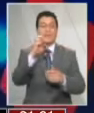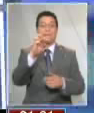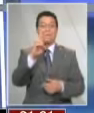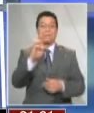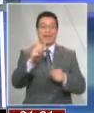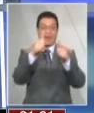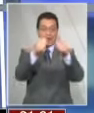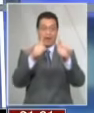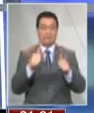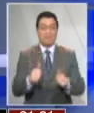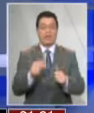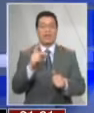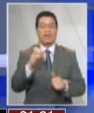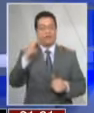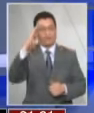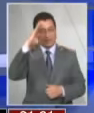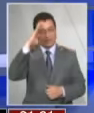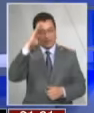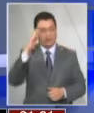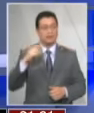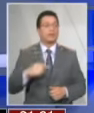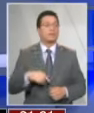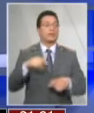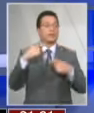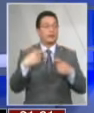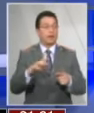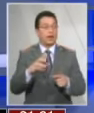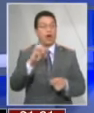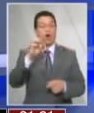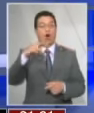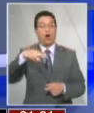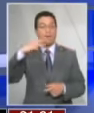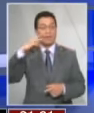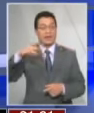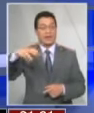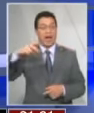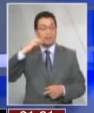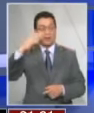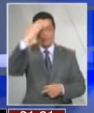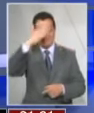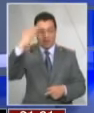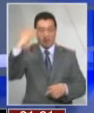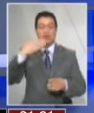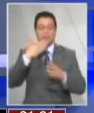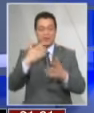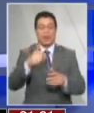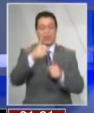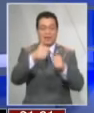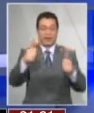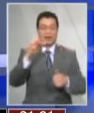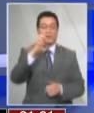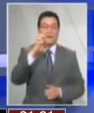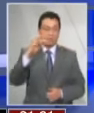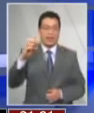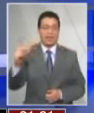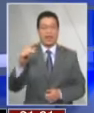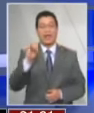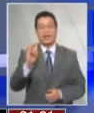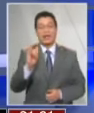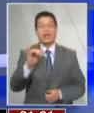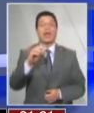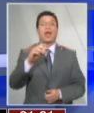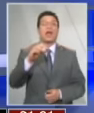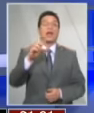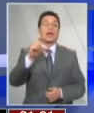Bachelet, al ex generalísimo de Enrique Sominami y a personas vinculadas a los hijos del senador Pizarro, a dirigentes del PPD y al ex diputado de